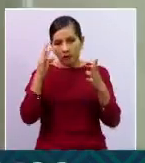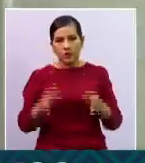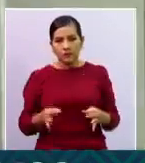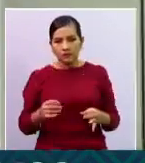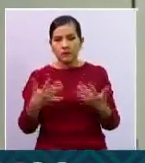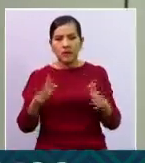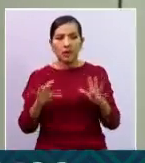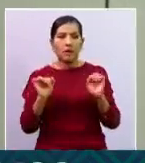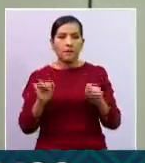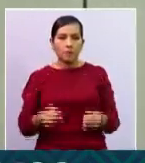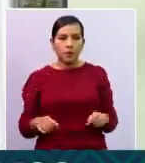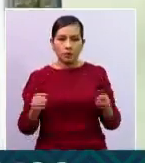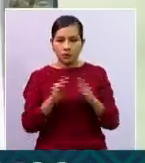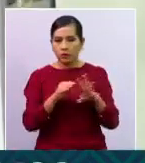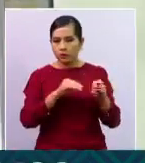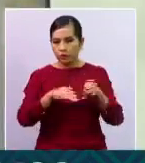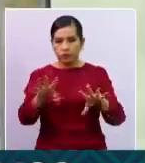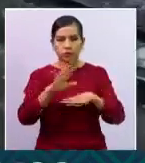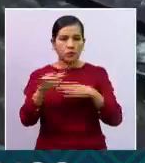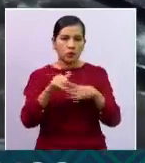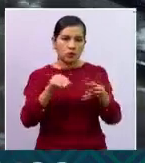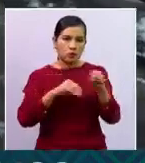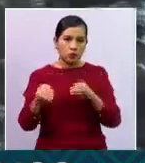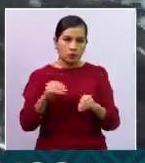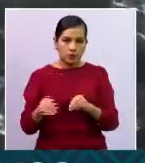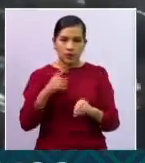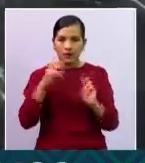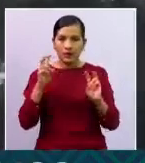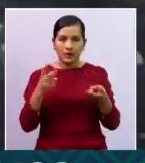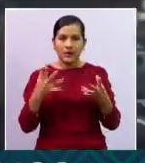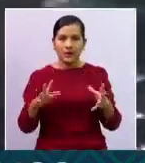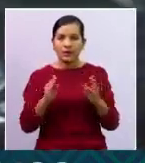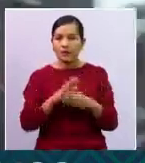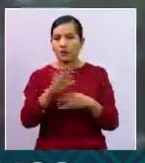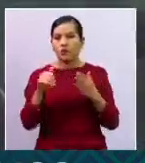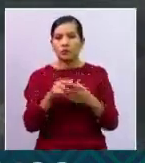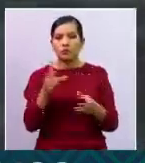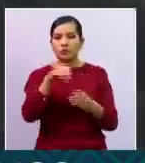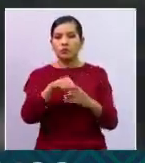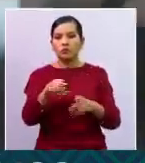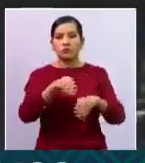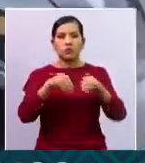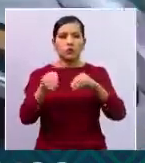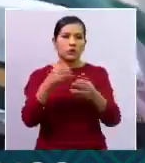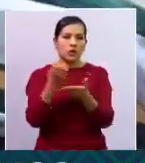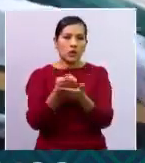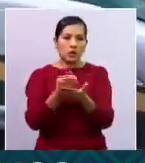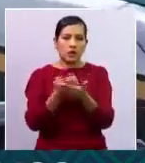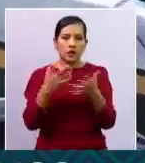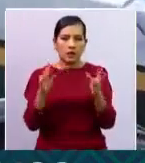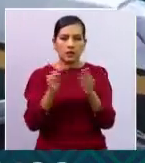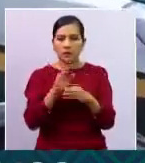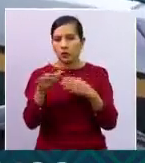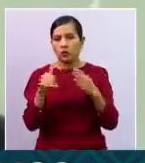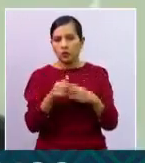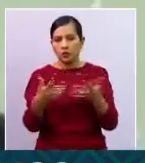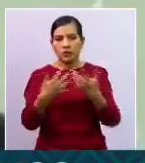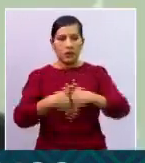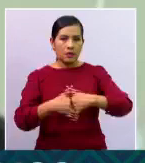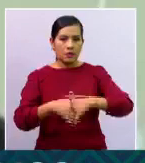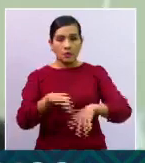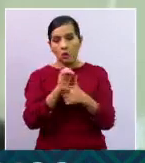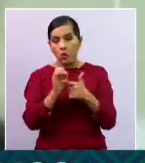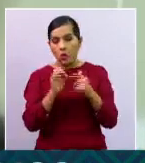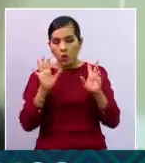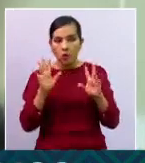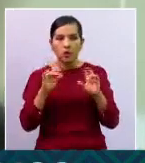pueden despejar los movimientos extraños o exabruptos de algunas personas dentro del movimiento económico que han tenido en esa empresa o institución. Se